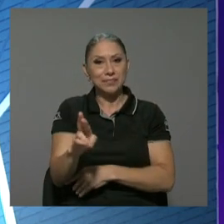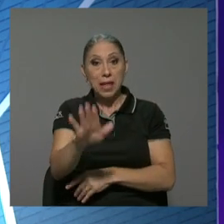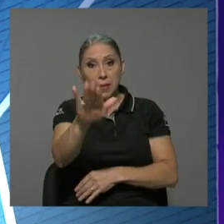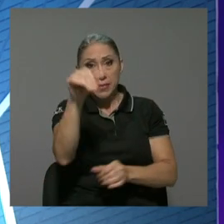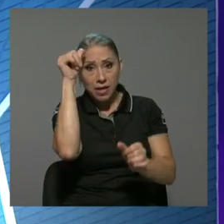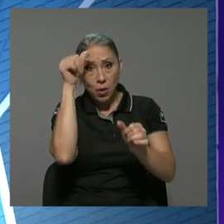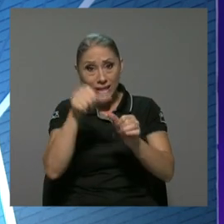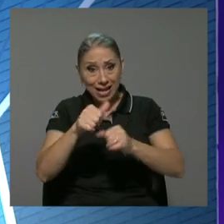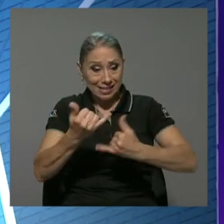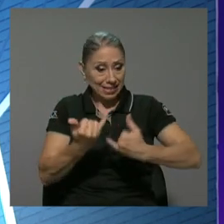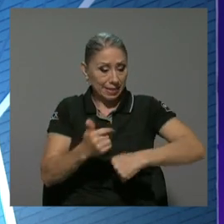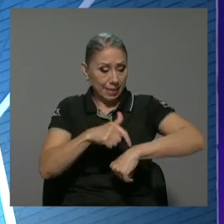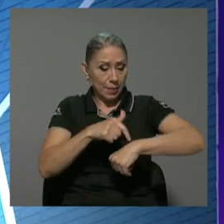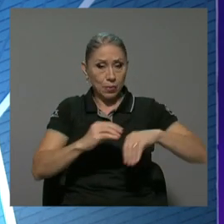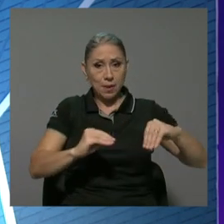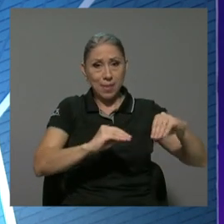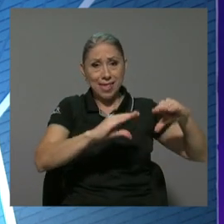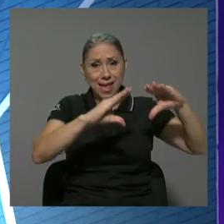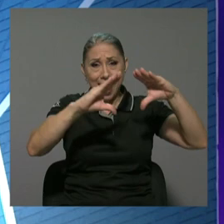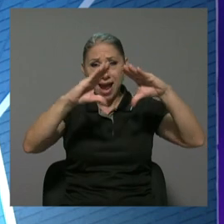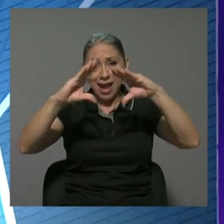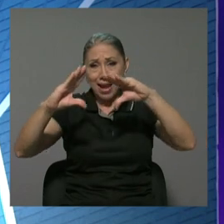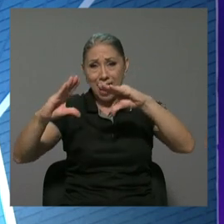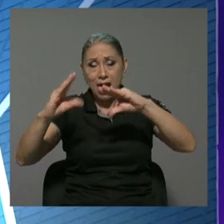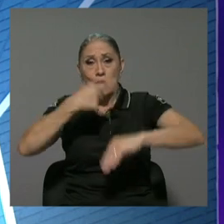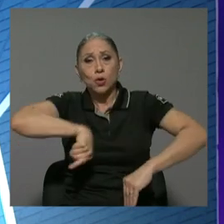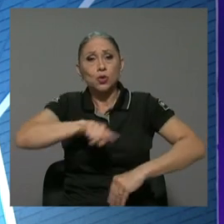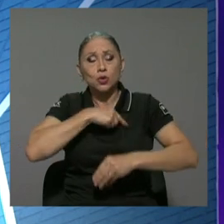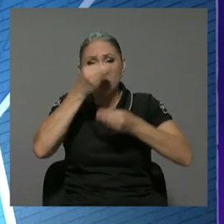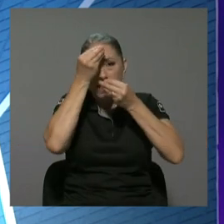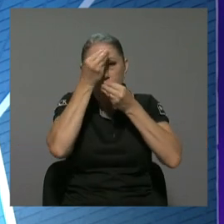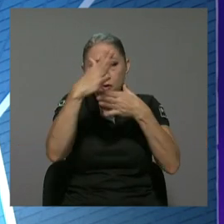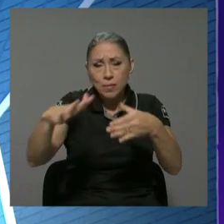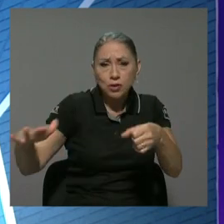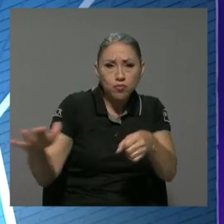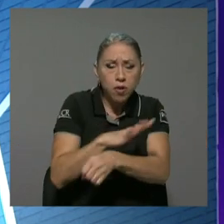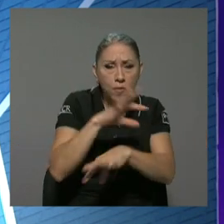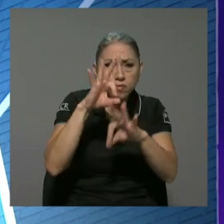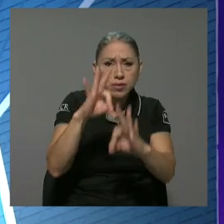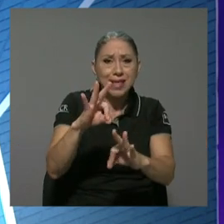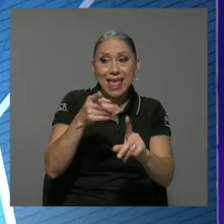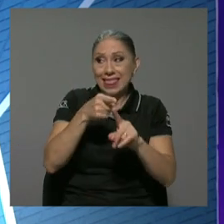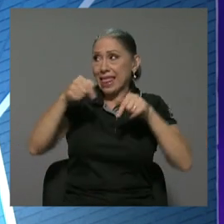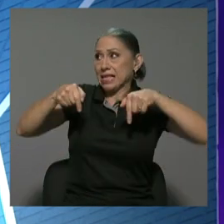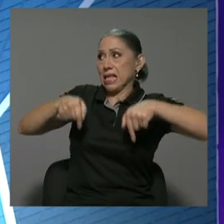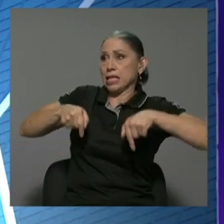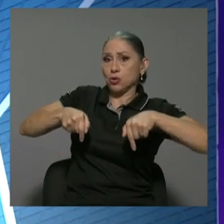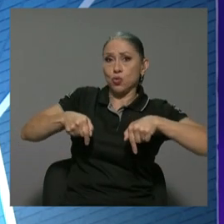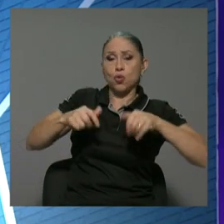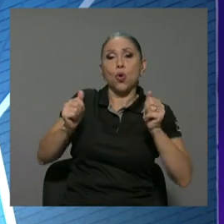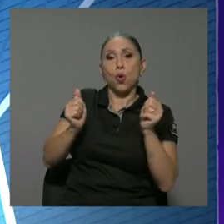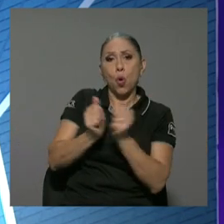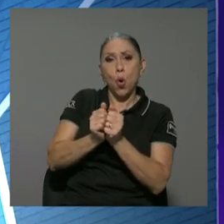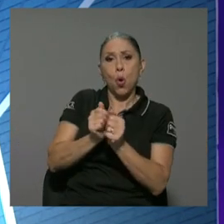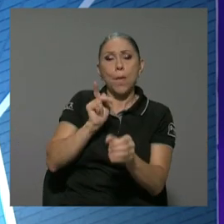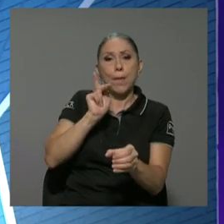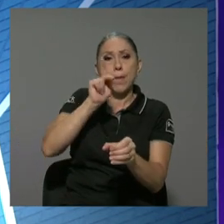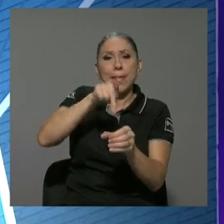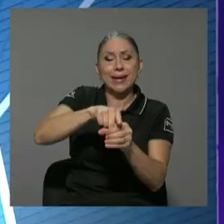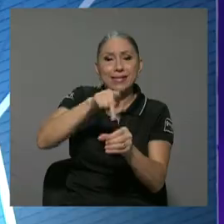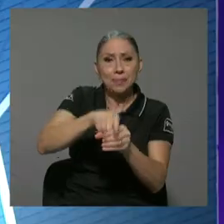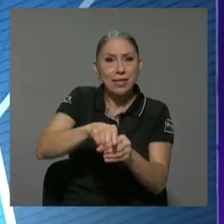mañana les vamos a estar brindando información muy completa, tanto desde el estudio con la participación